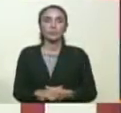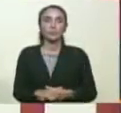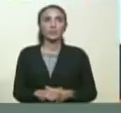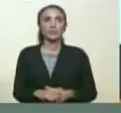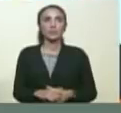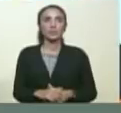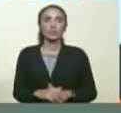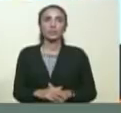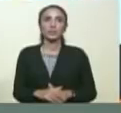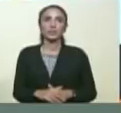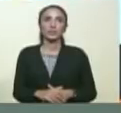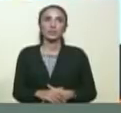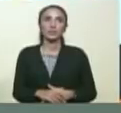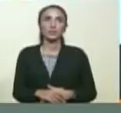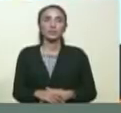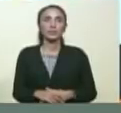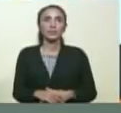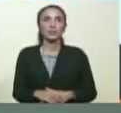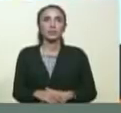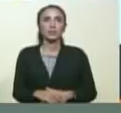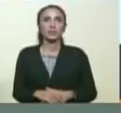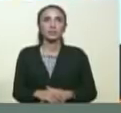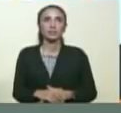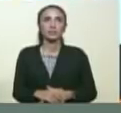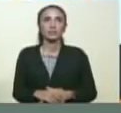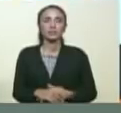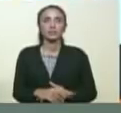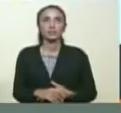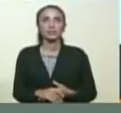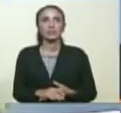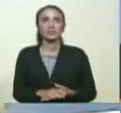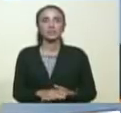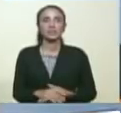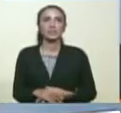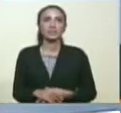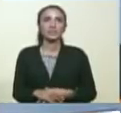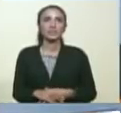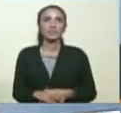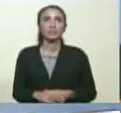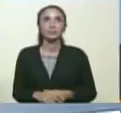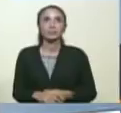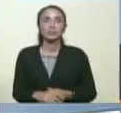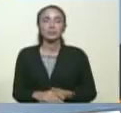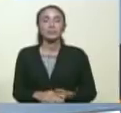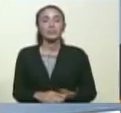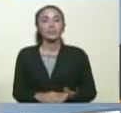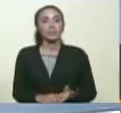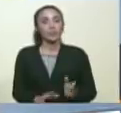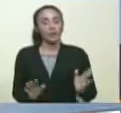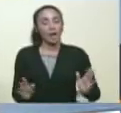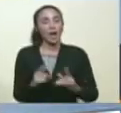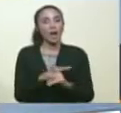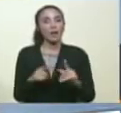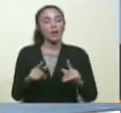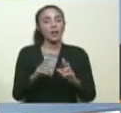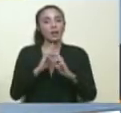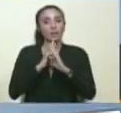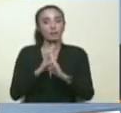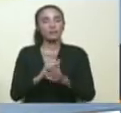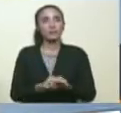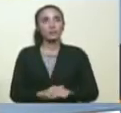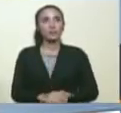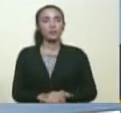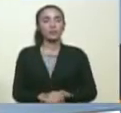A la Feria del Campo Soberano. Articulémonos. Ese es el segundo eslabón de una respuesta